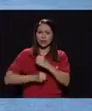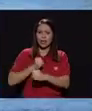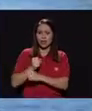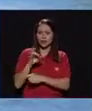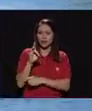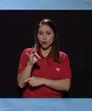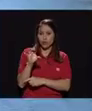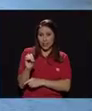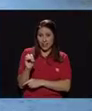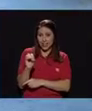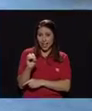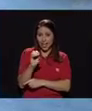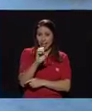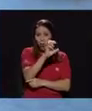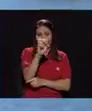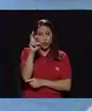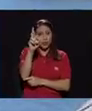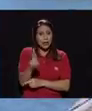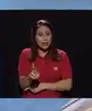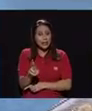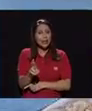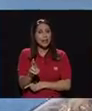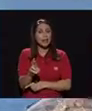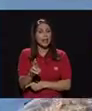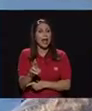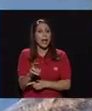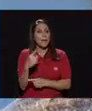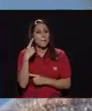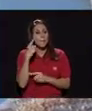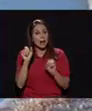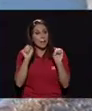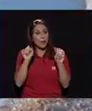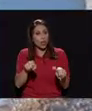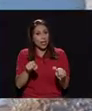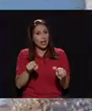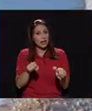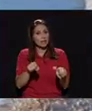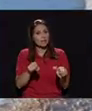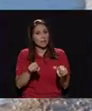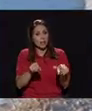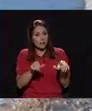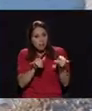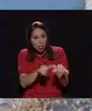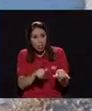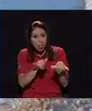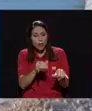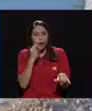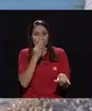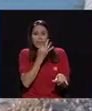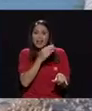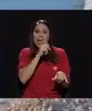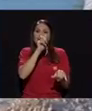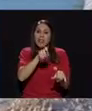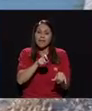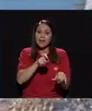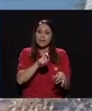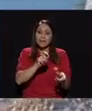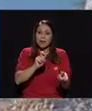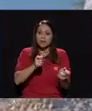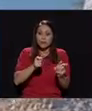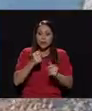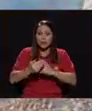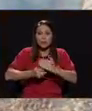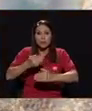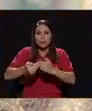todavía, para poder sostener una finca había que desmontarla totalmente para poder titularla. Ahora eso